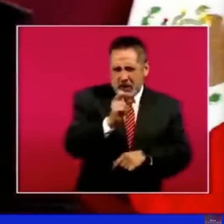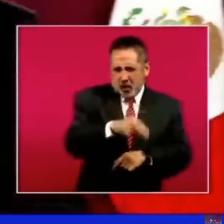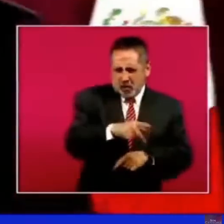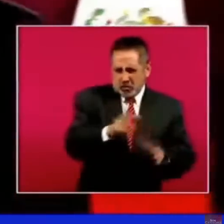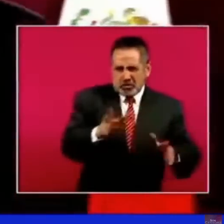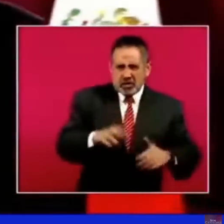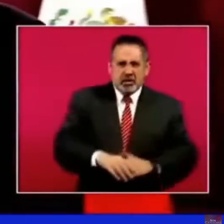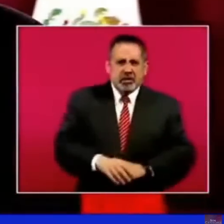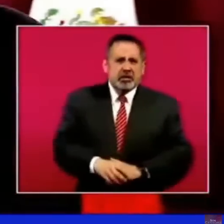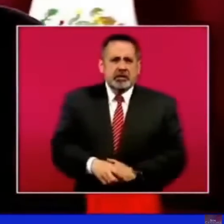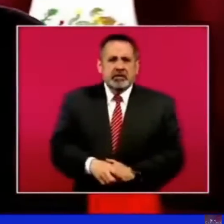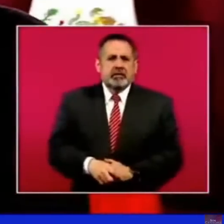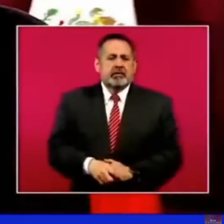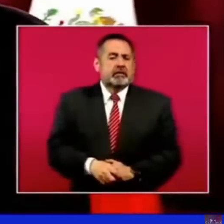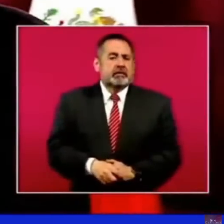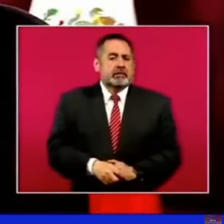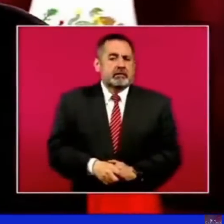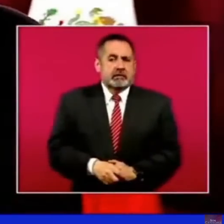7.